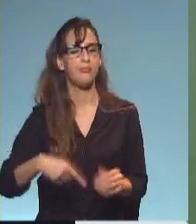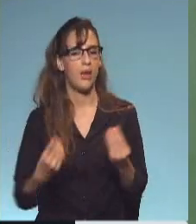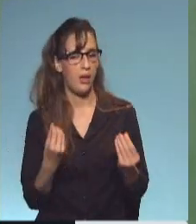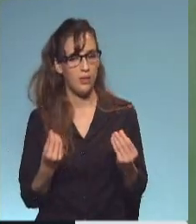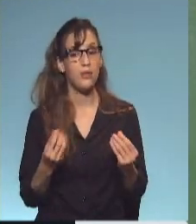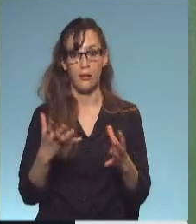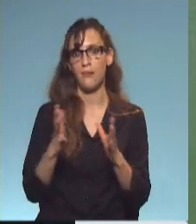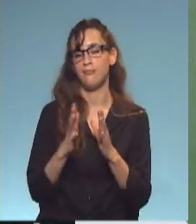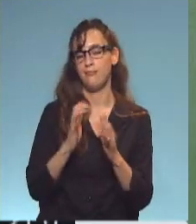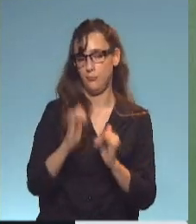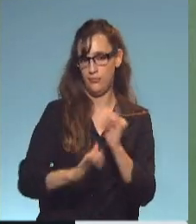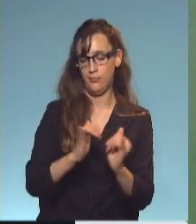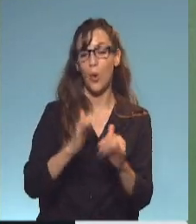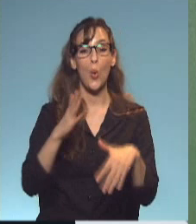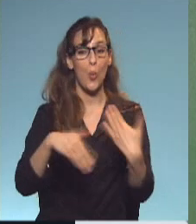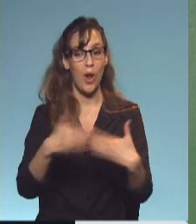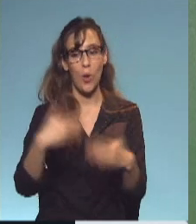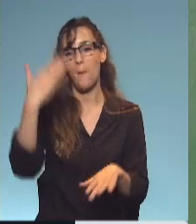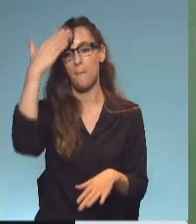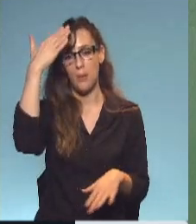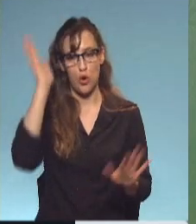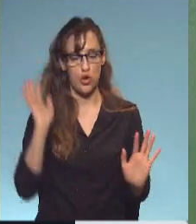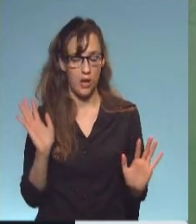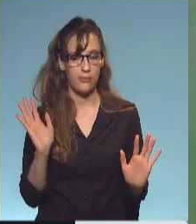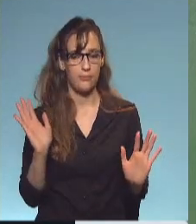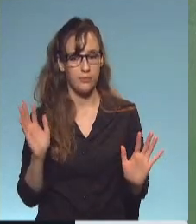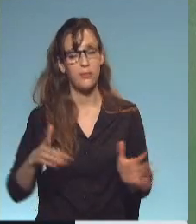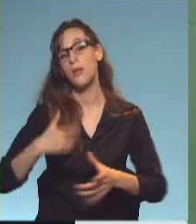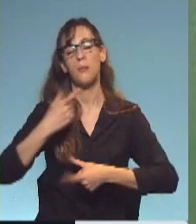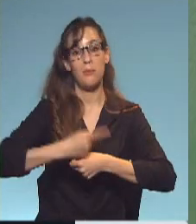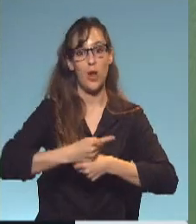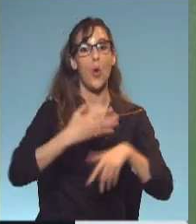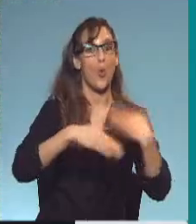Por favor, estamos haciendo juego de la memoria. Sí. Primero el juego,